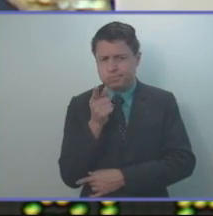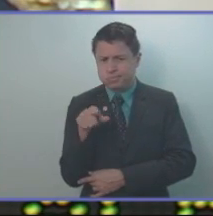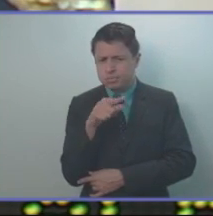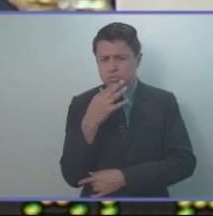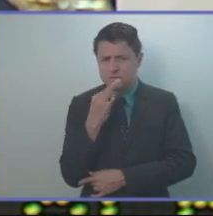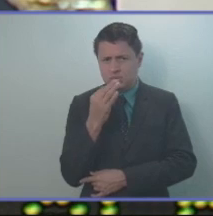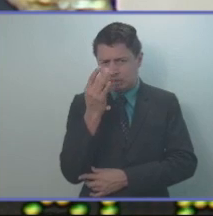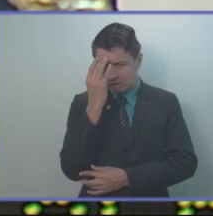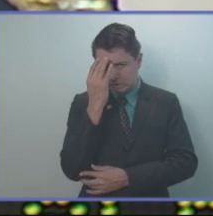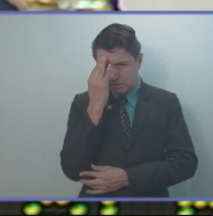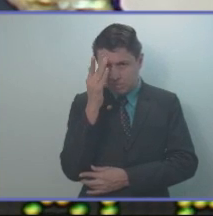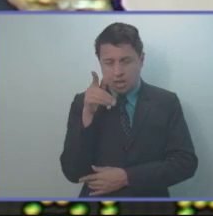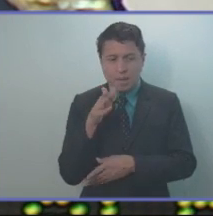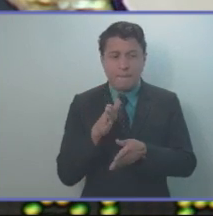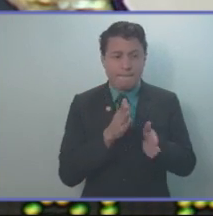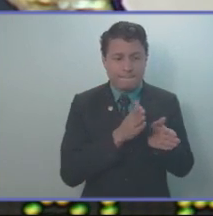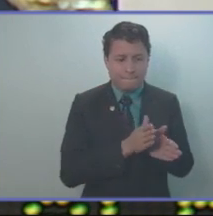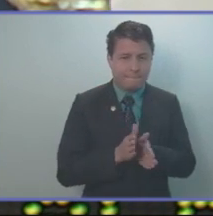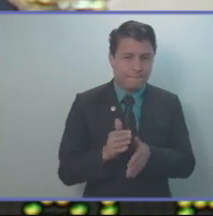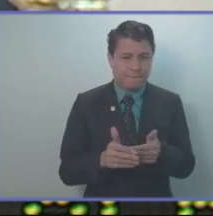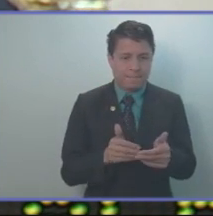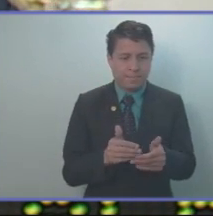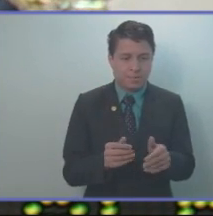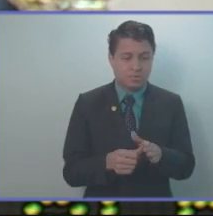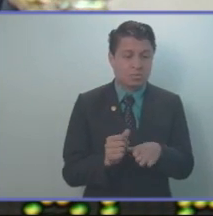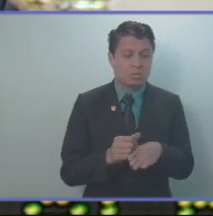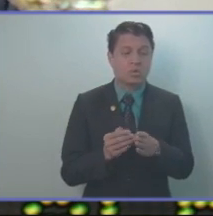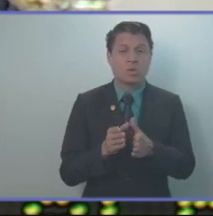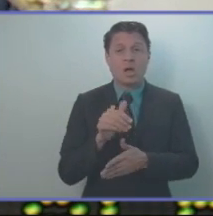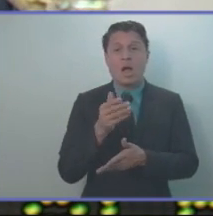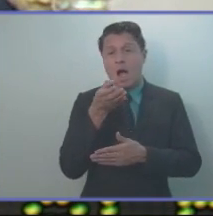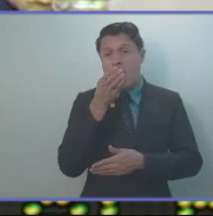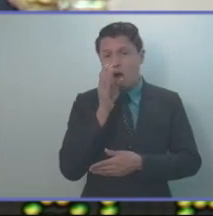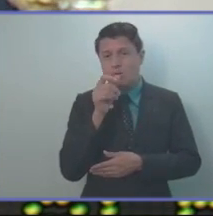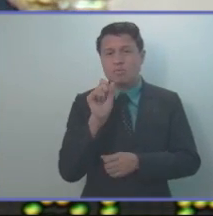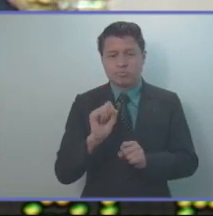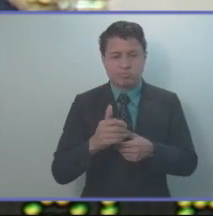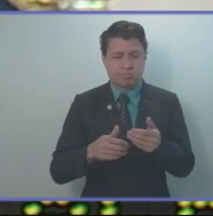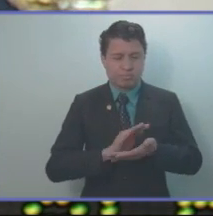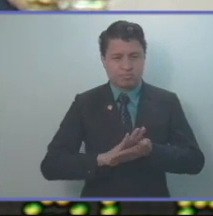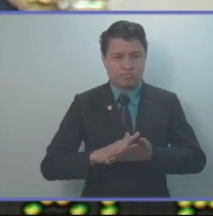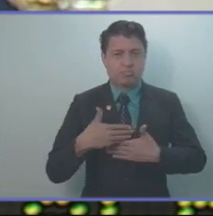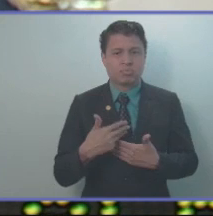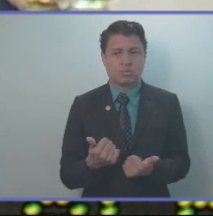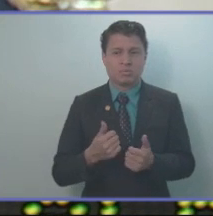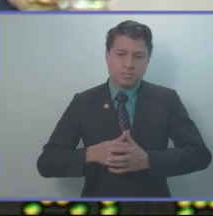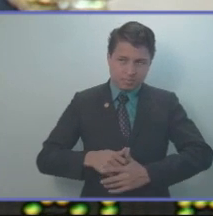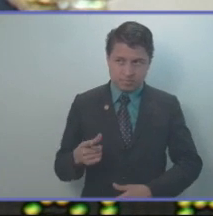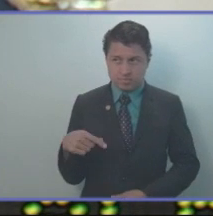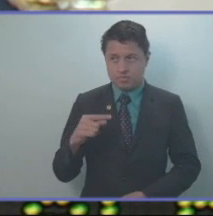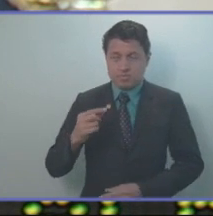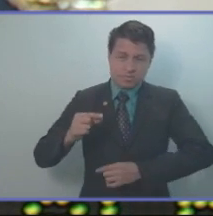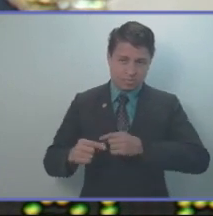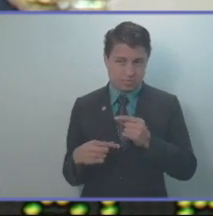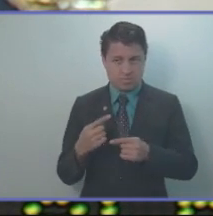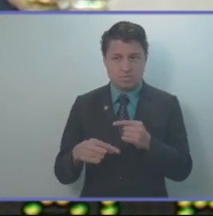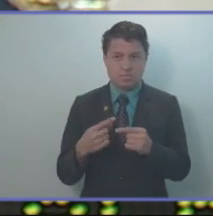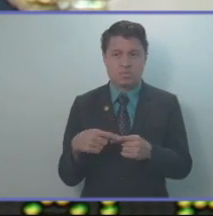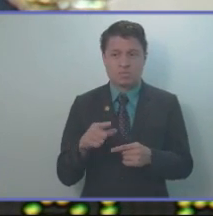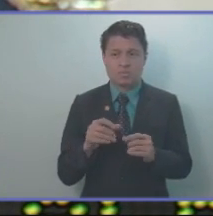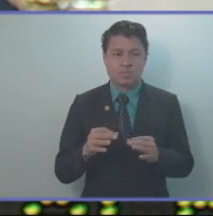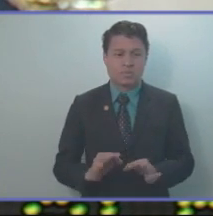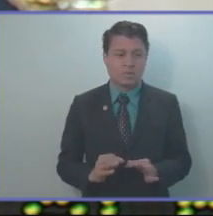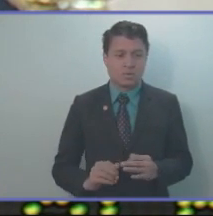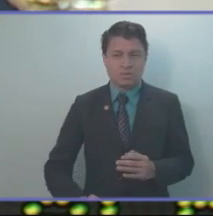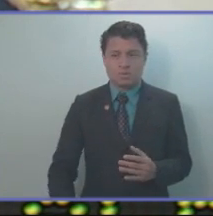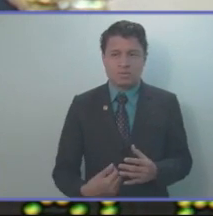la sana administración del agua en nuestro país. Y eso ha hecho de que gradualmente lleguemos a una situación en la que hay